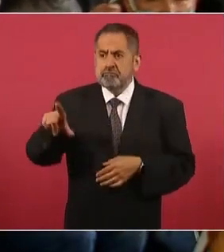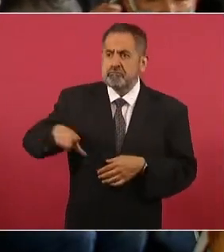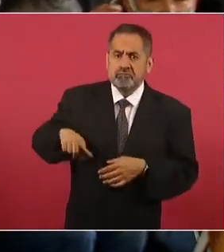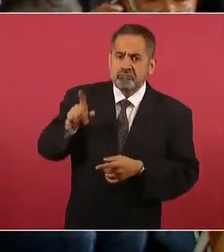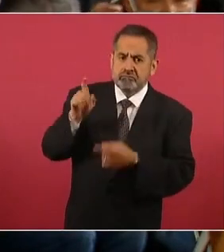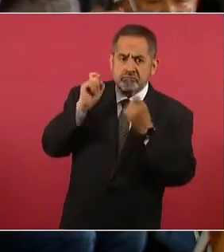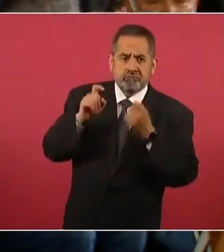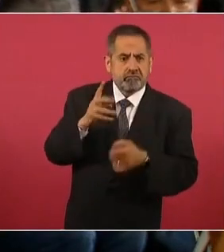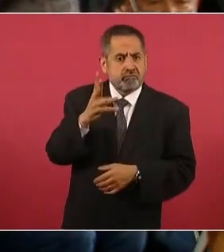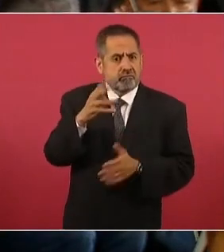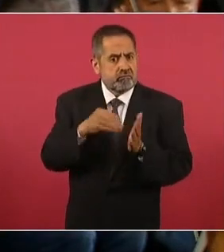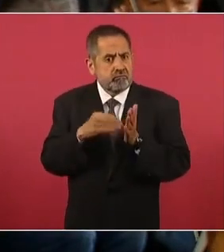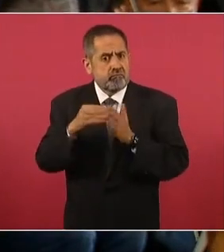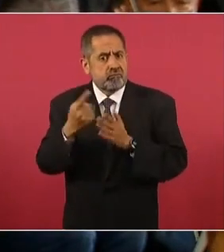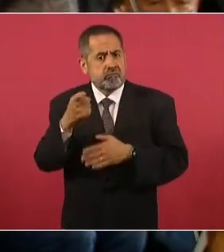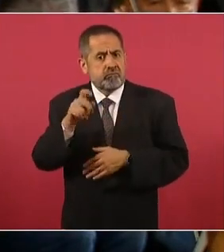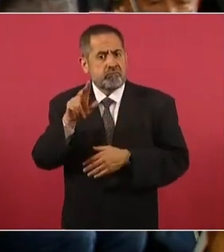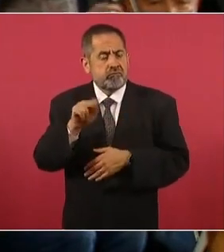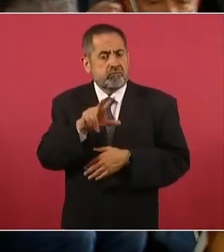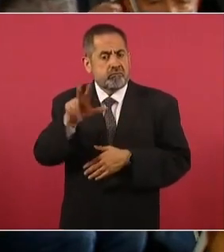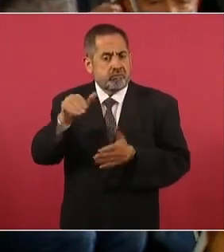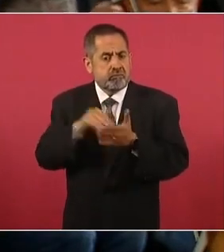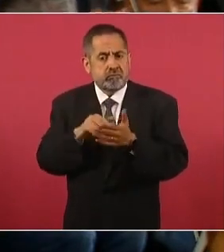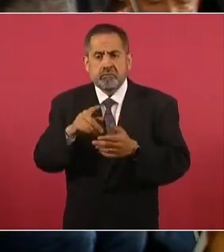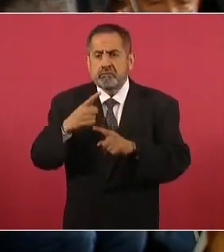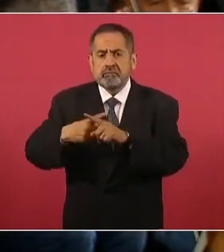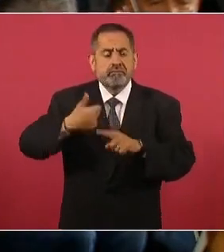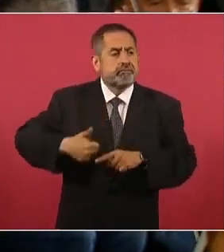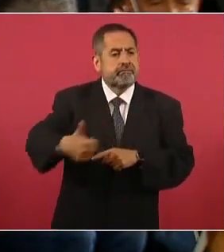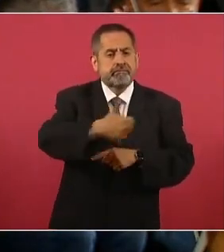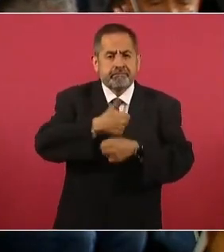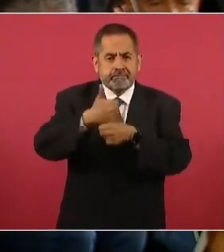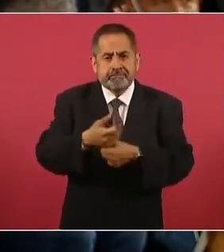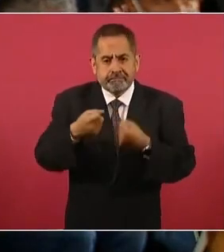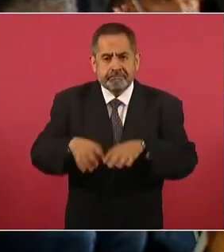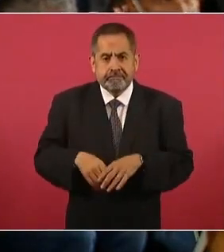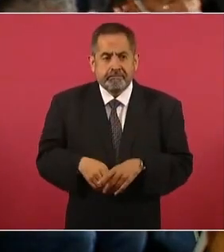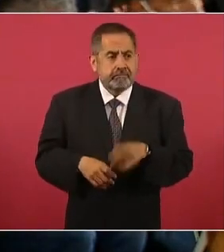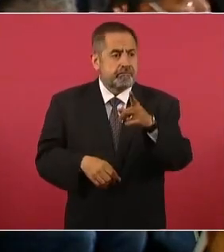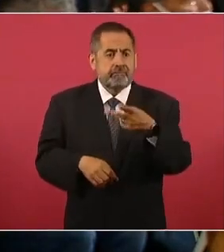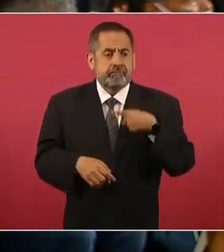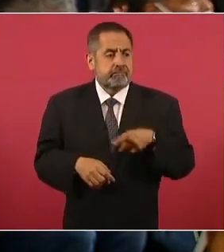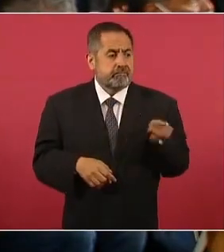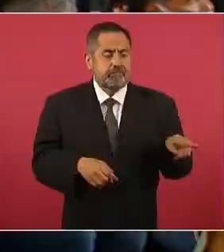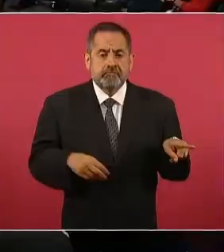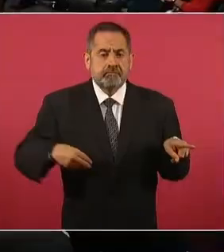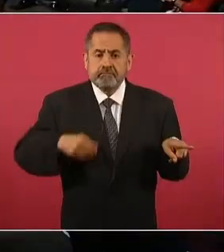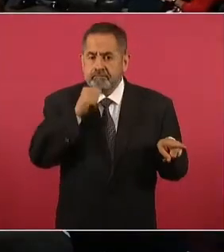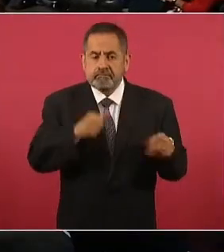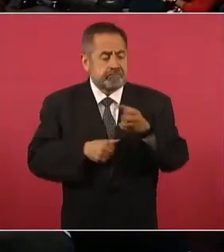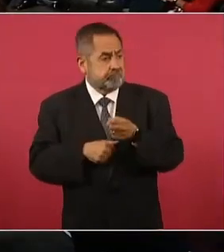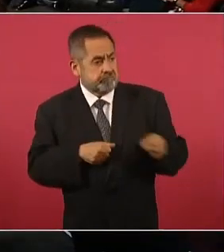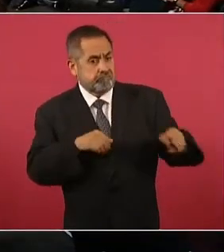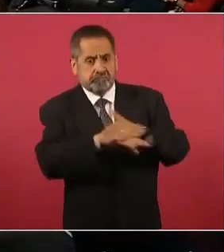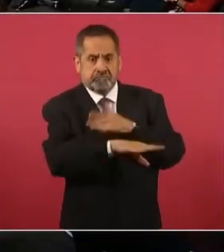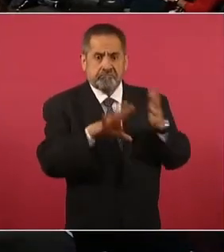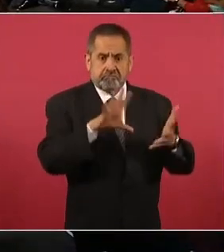con 4.188.000 pesos por cada víctima, nada más poniendo a una persona inocente en la cárcel? Es la